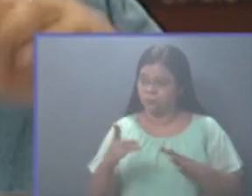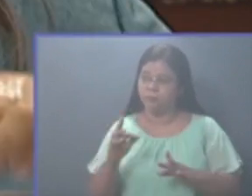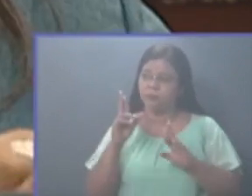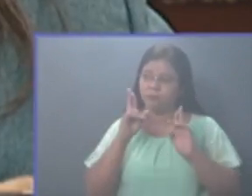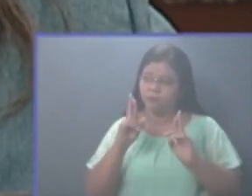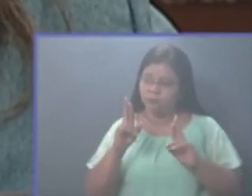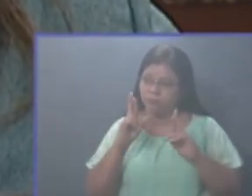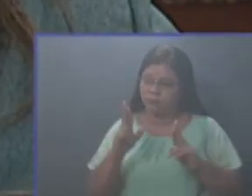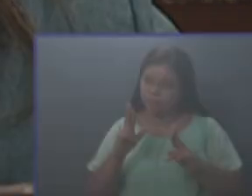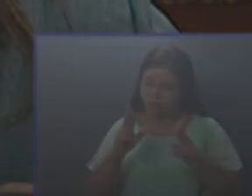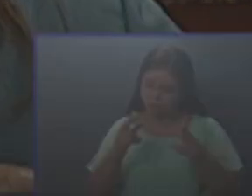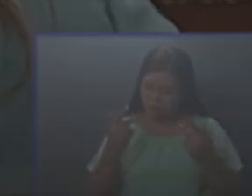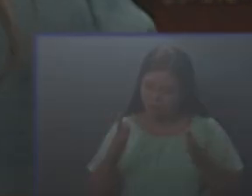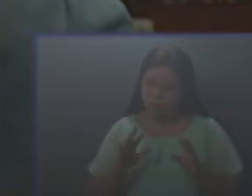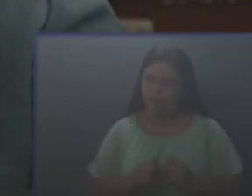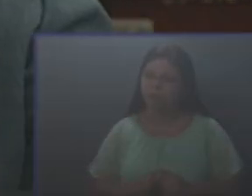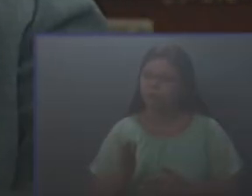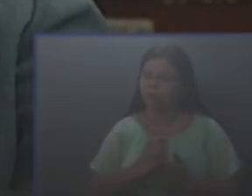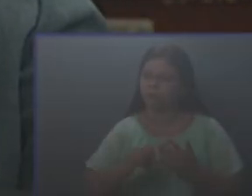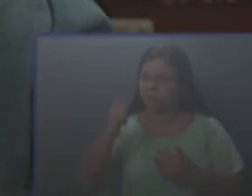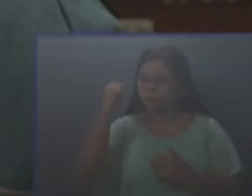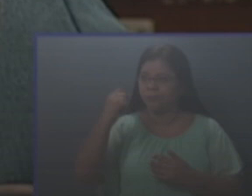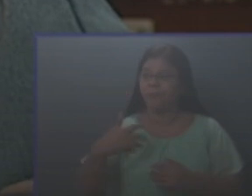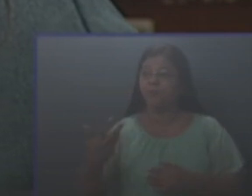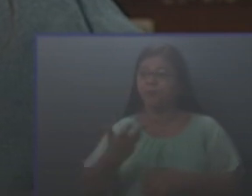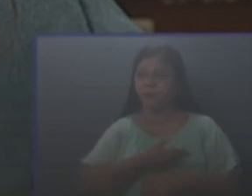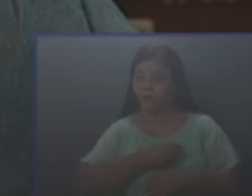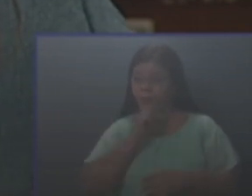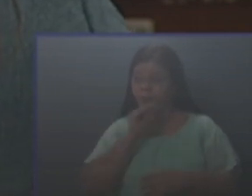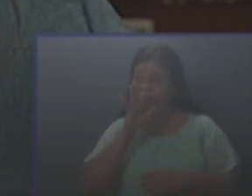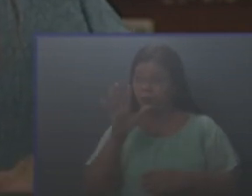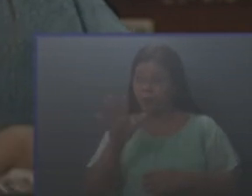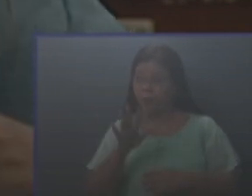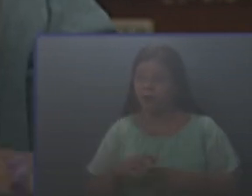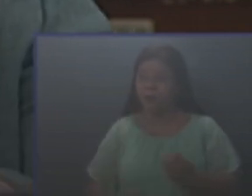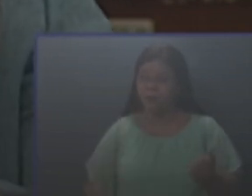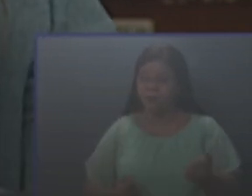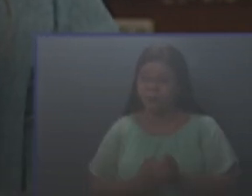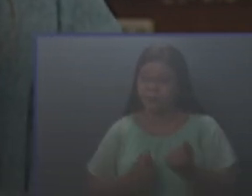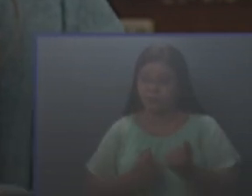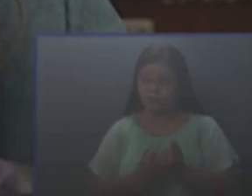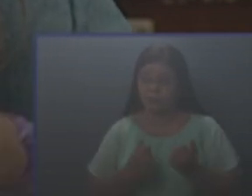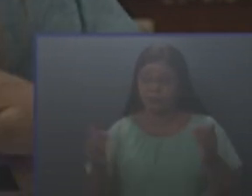esperanza y eso es importante señalarlo y acompañarlo.